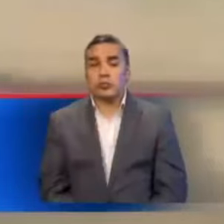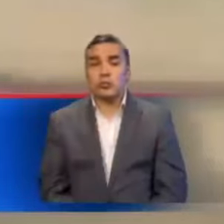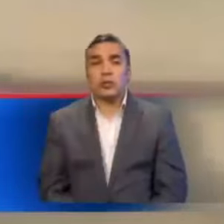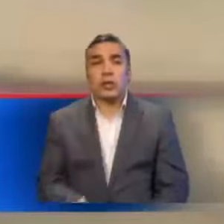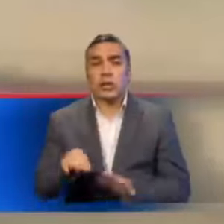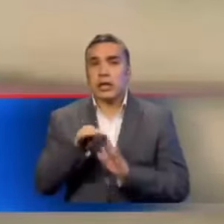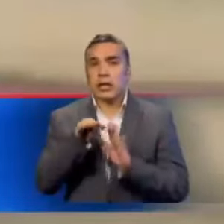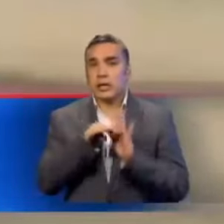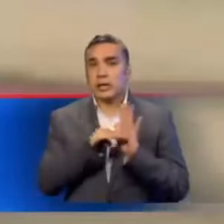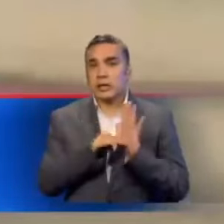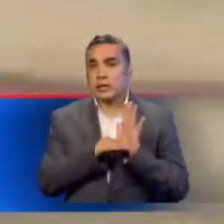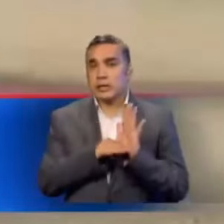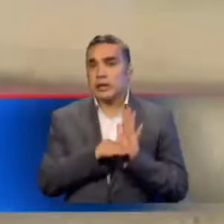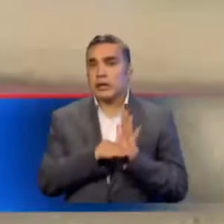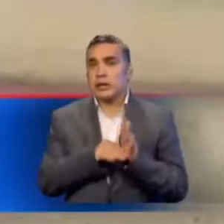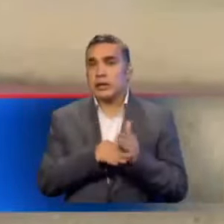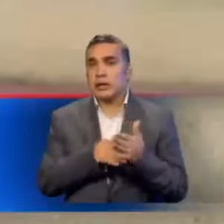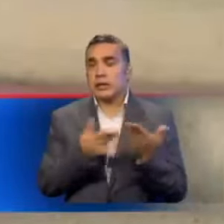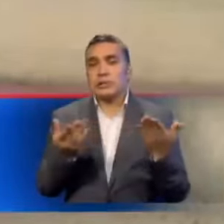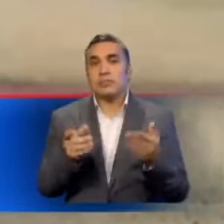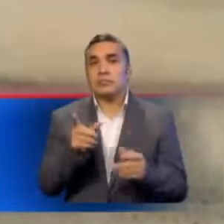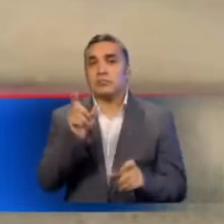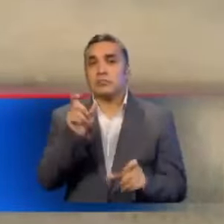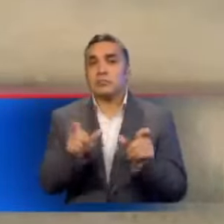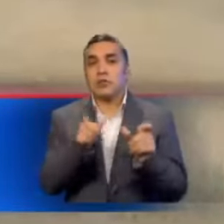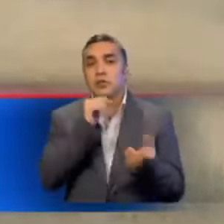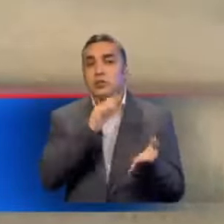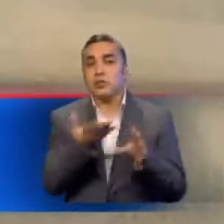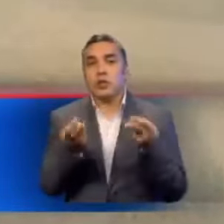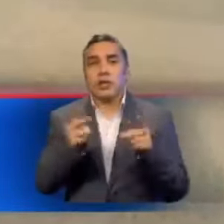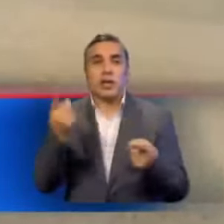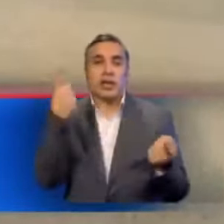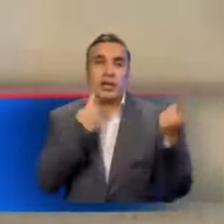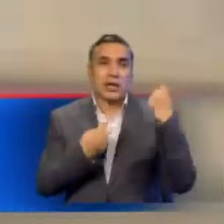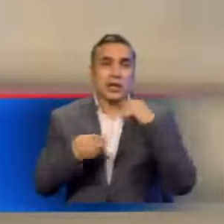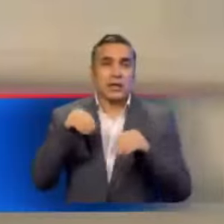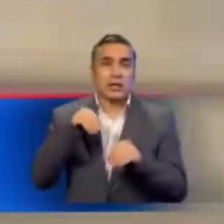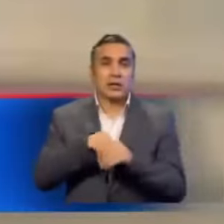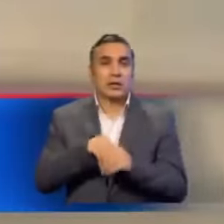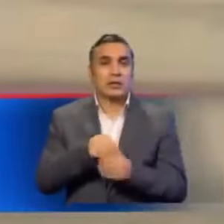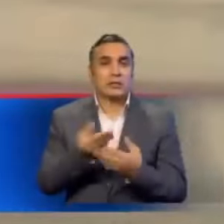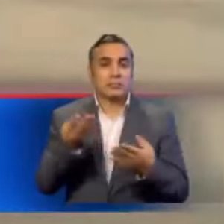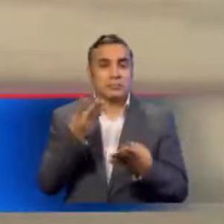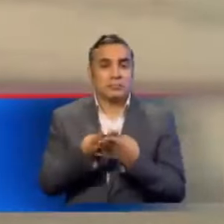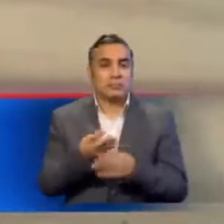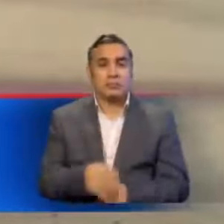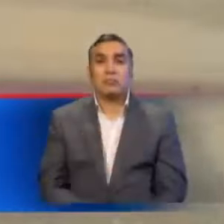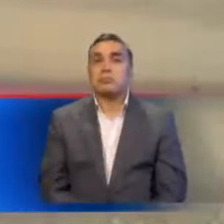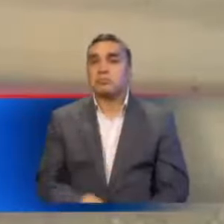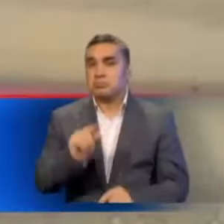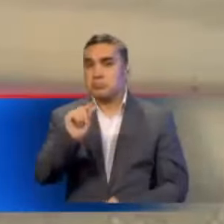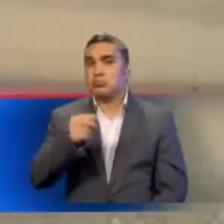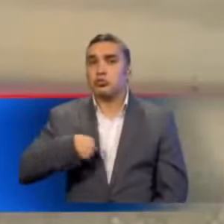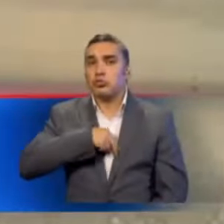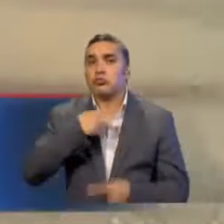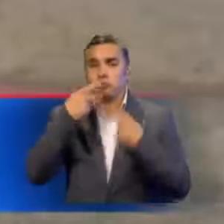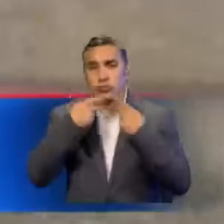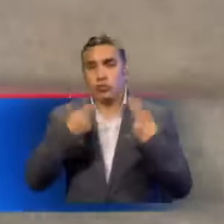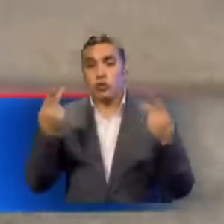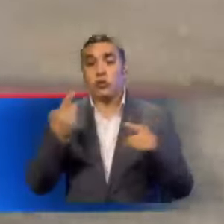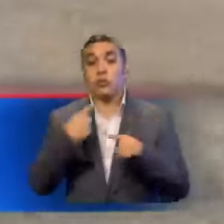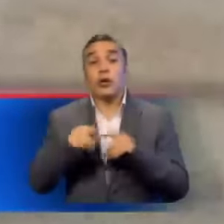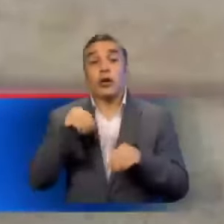una lista, valga la redundancia, de los fallecidos y heridos dentro de la unidad penitenciaria. Ya mismo nosotros se las vamos a presentar